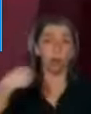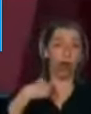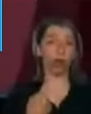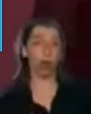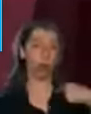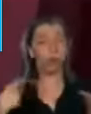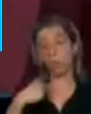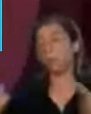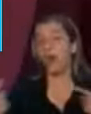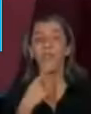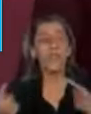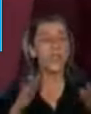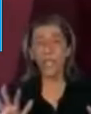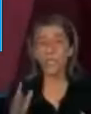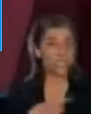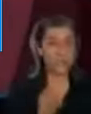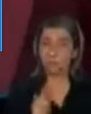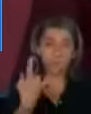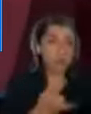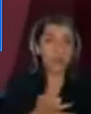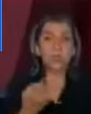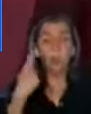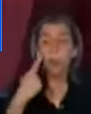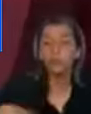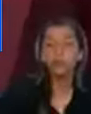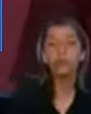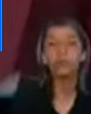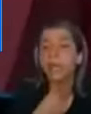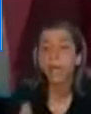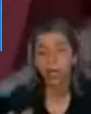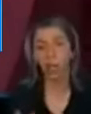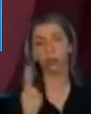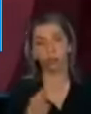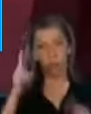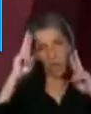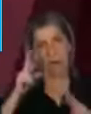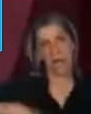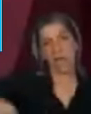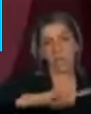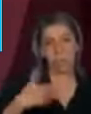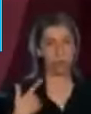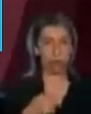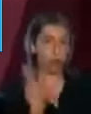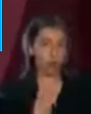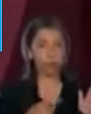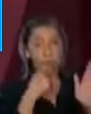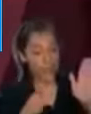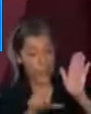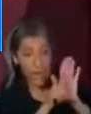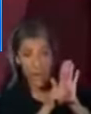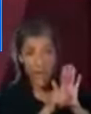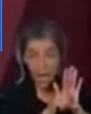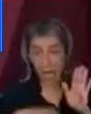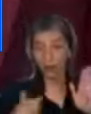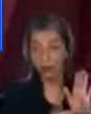cierto eso que vos decís, que no hablaron de propuestas, ¿sí? Claro. Y es terrible que nos encontremos en un esquema en el que el